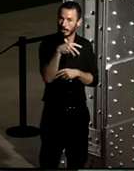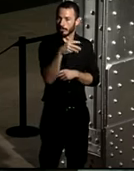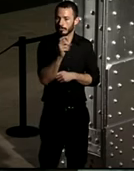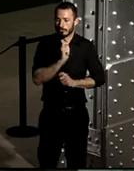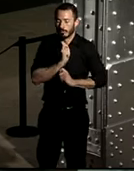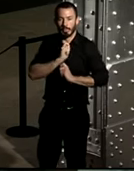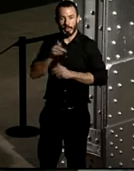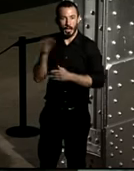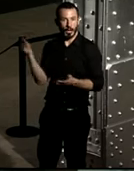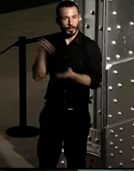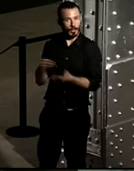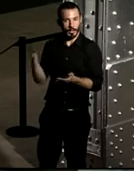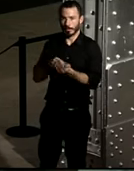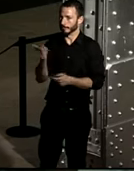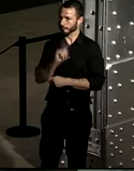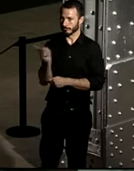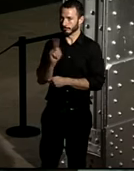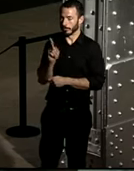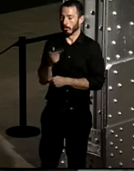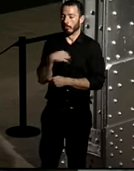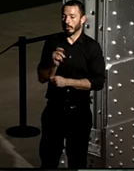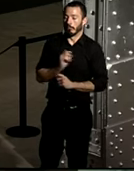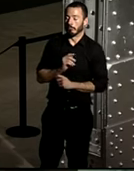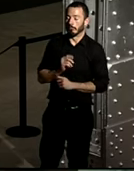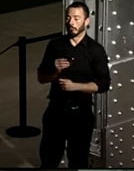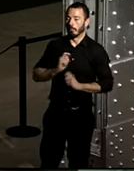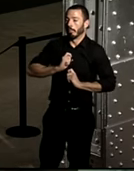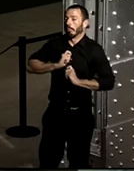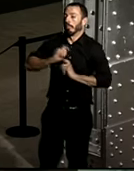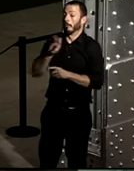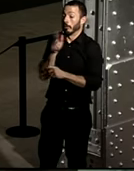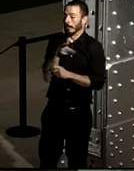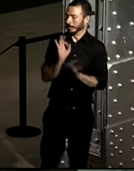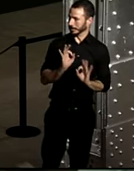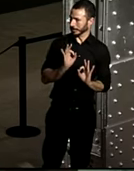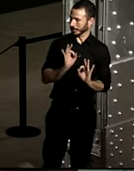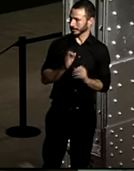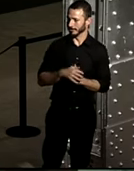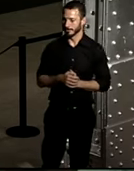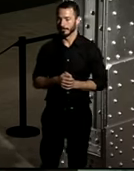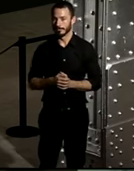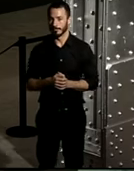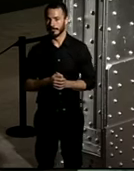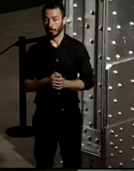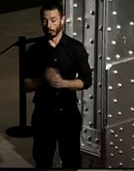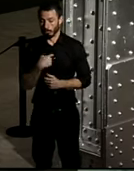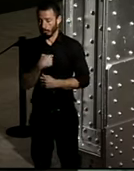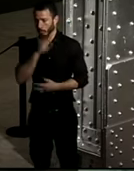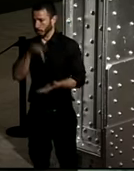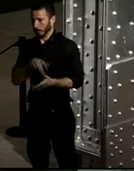da. O se la das pero no las ruedas. Claro, eso también monto. Hombre, no, eso no se hace. Claro, eso lo hice yo una